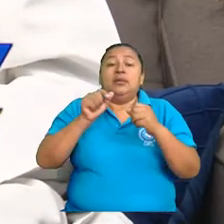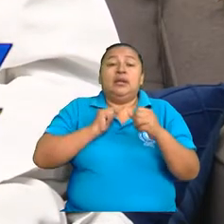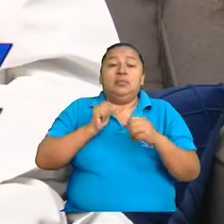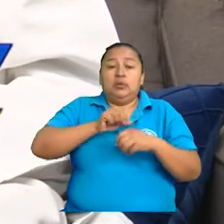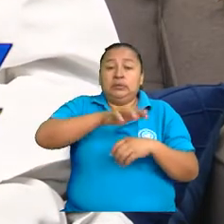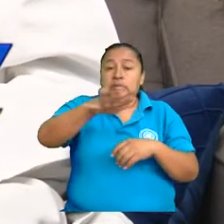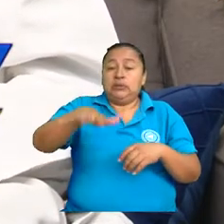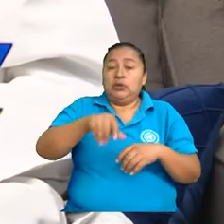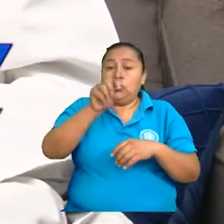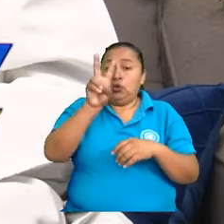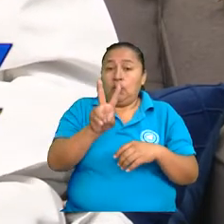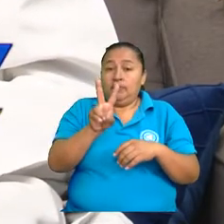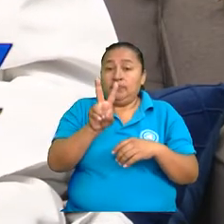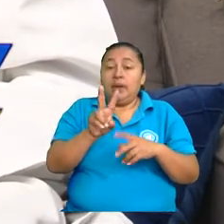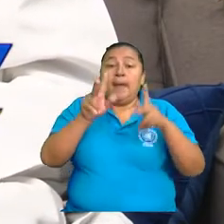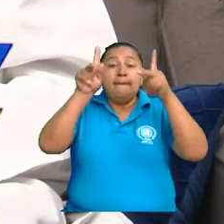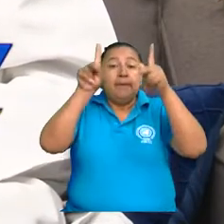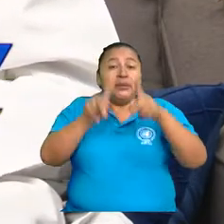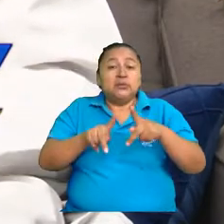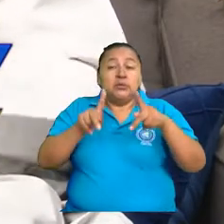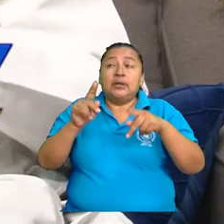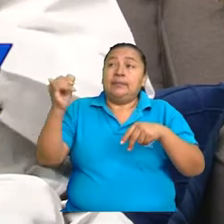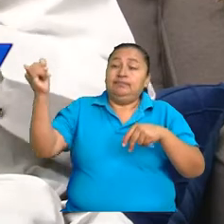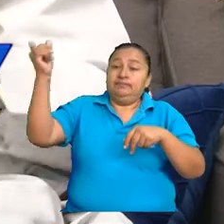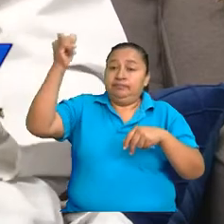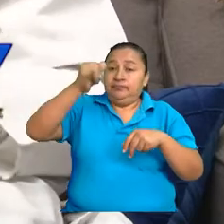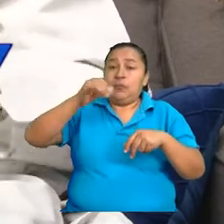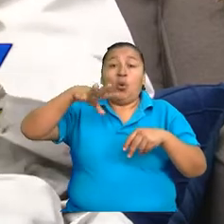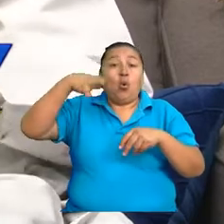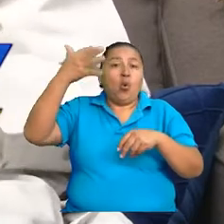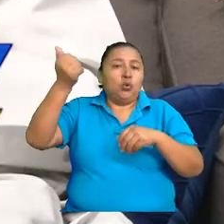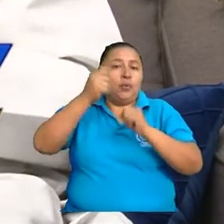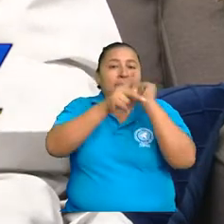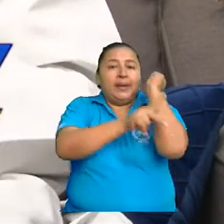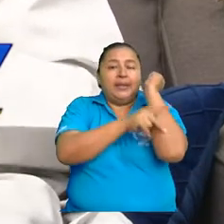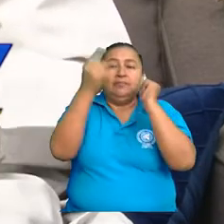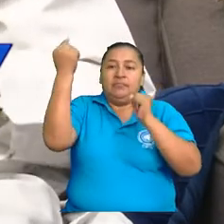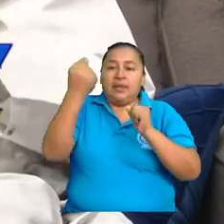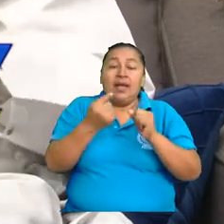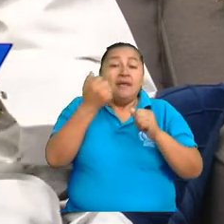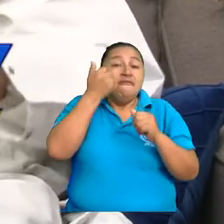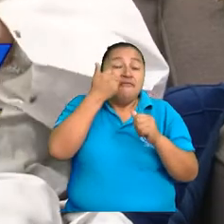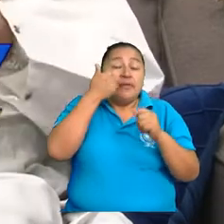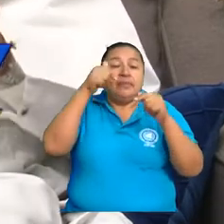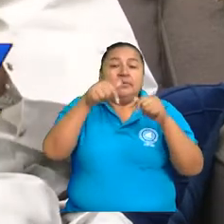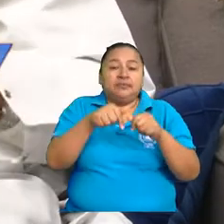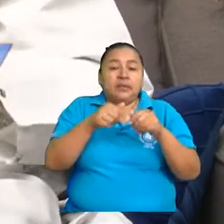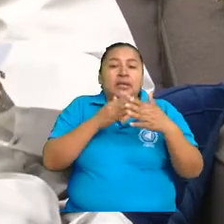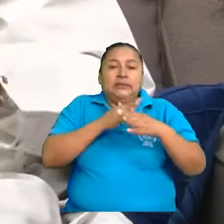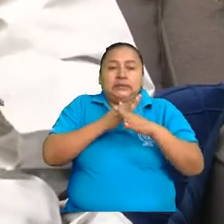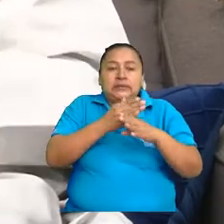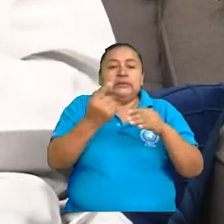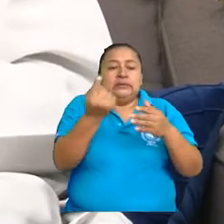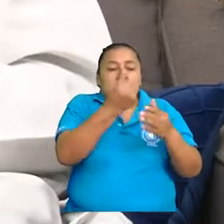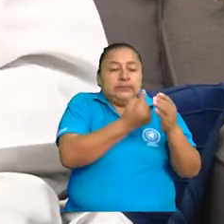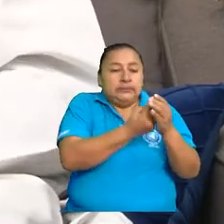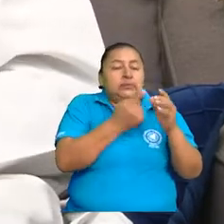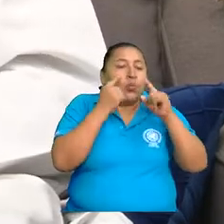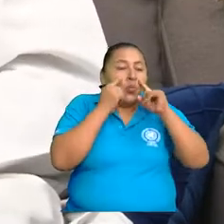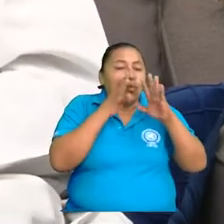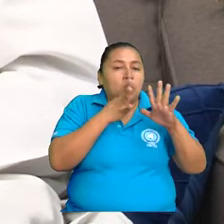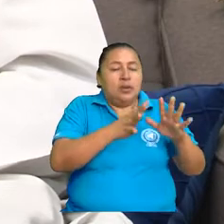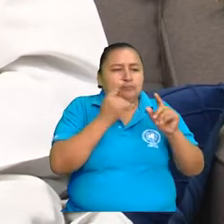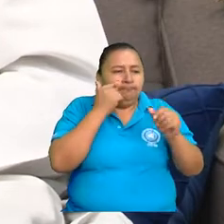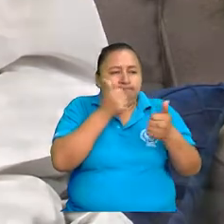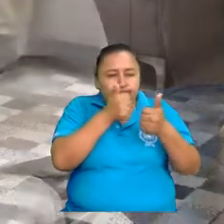que son casos importados, lo hemos logrado contener hasta este momento en la mayor medida de lo